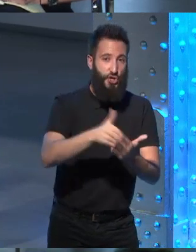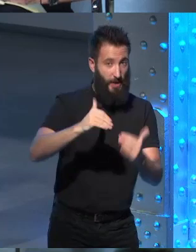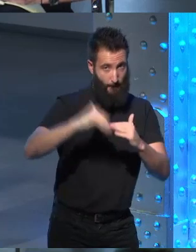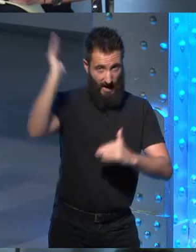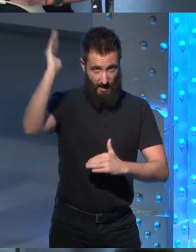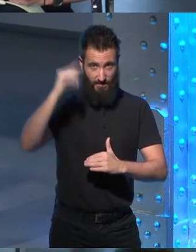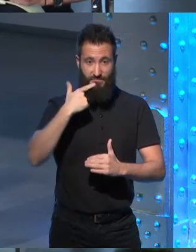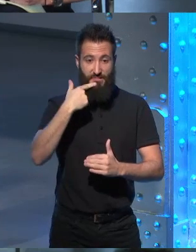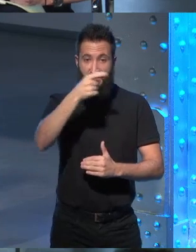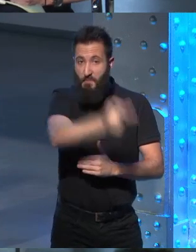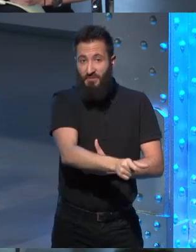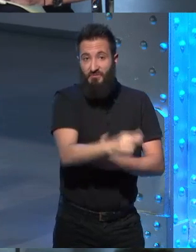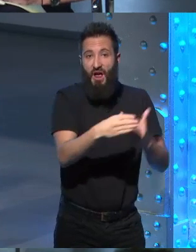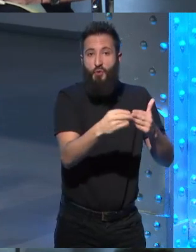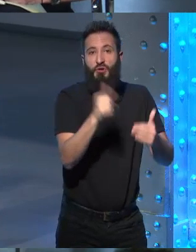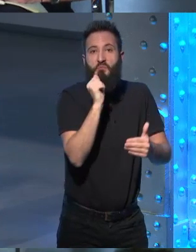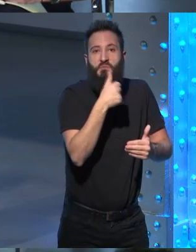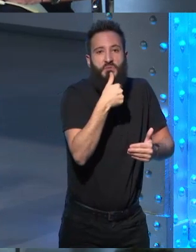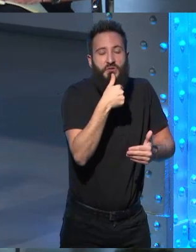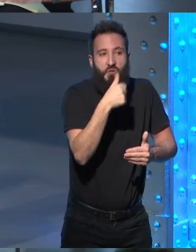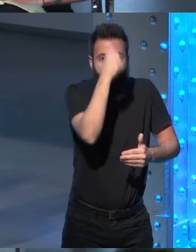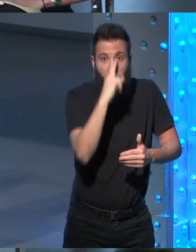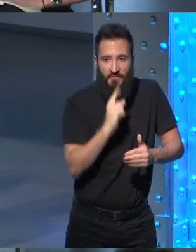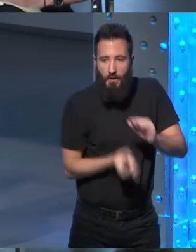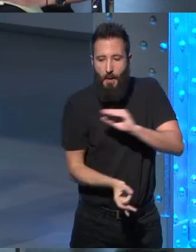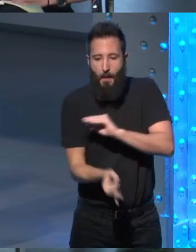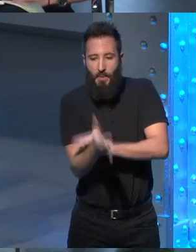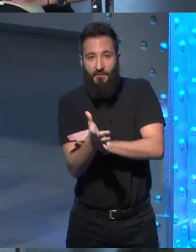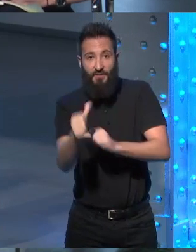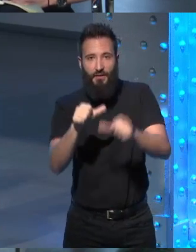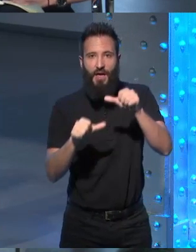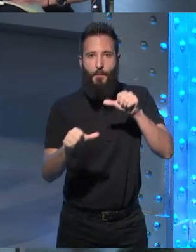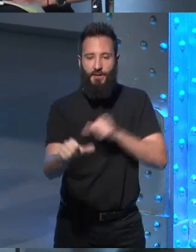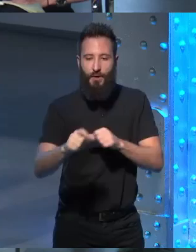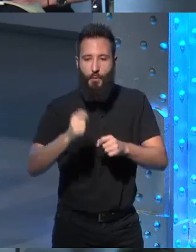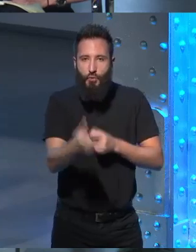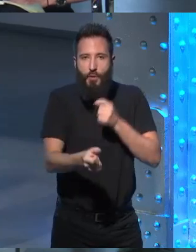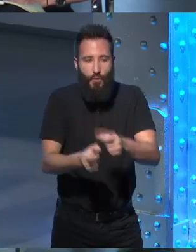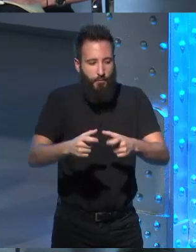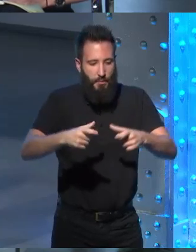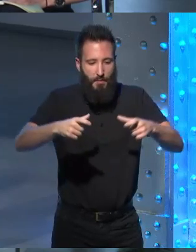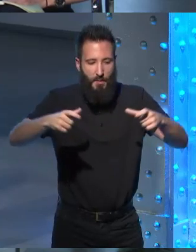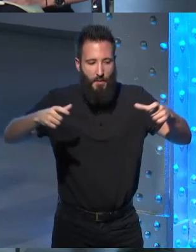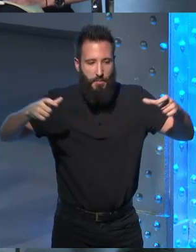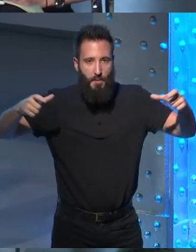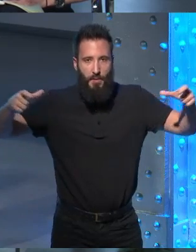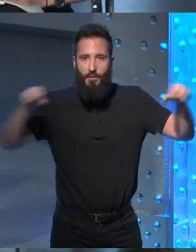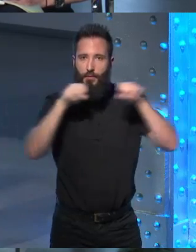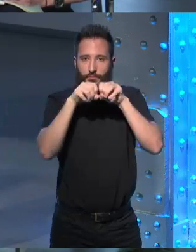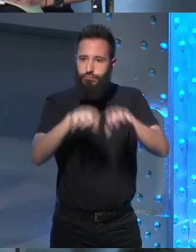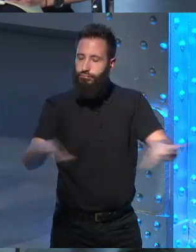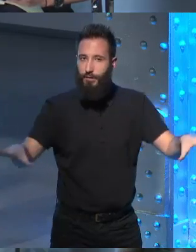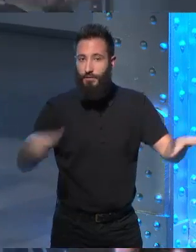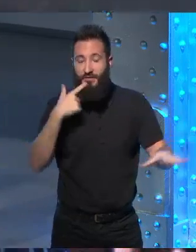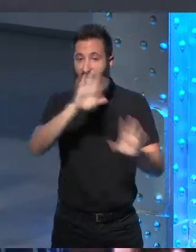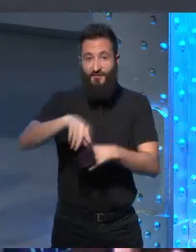hecho, millones. un usuario anónimo a su propio perfil. Y a partir de ahí empezó a rebotarse, ¿no? Y se convirtió en viral. Exacto. O sea, al final lo que conseguimos es,